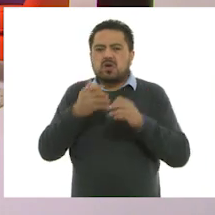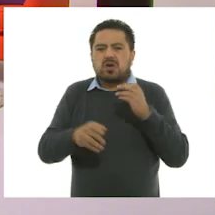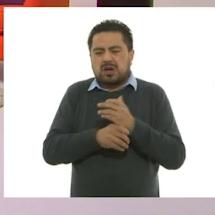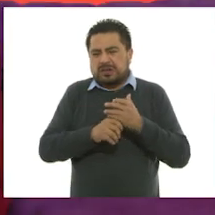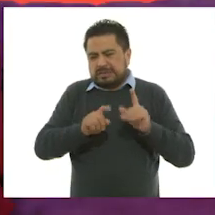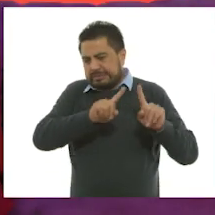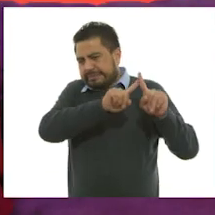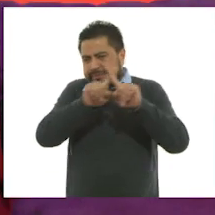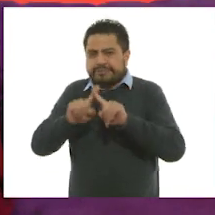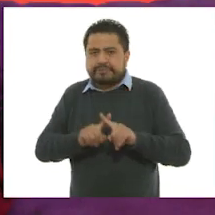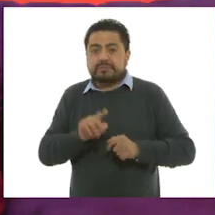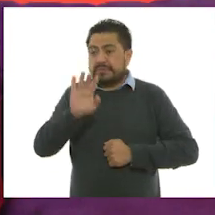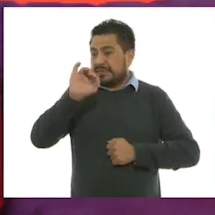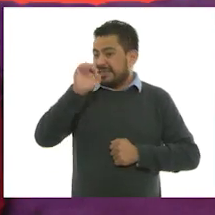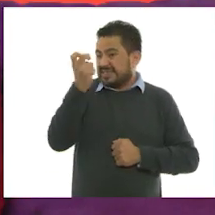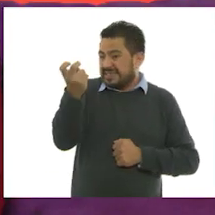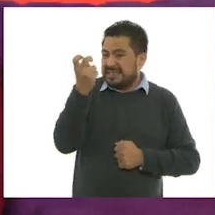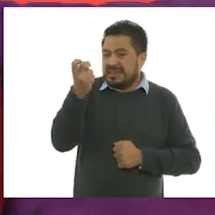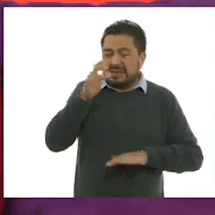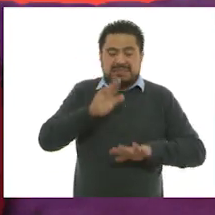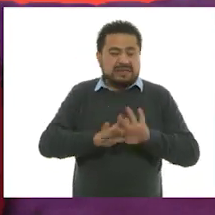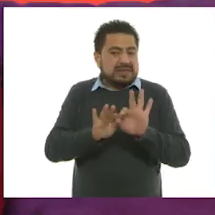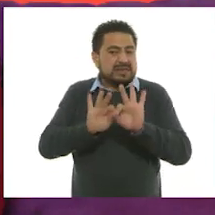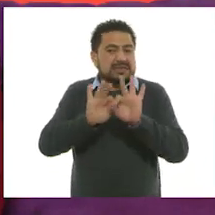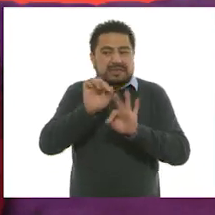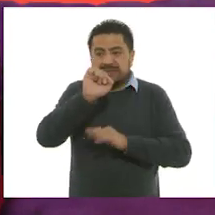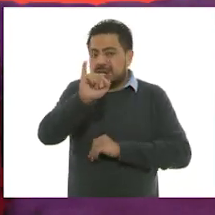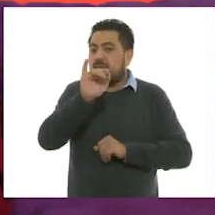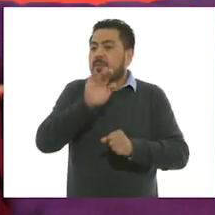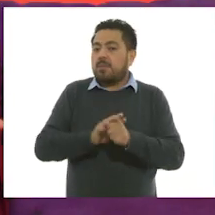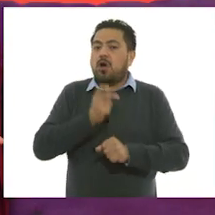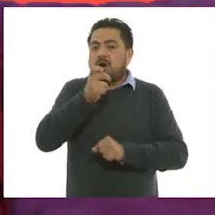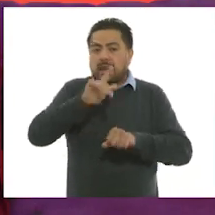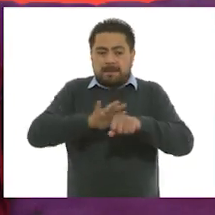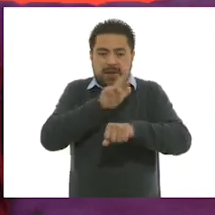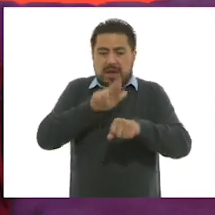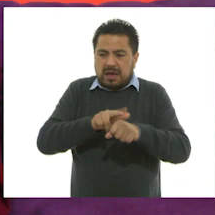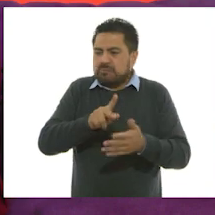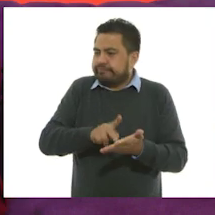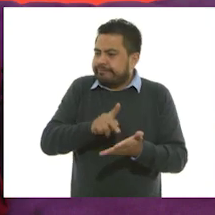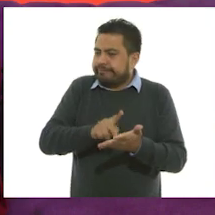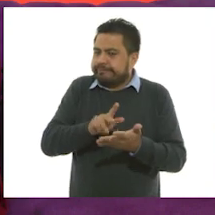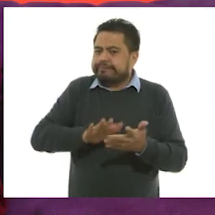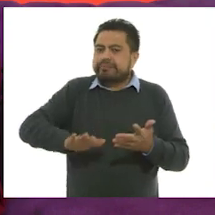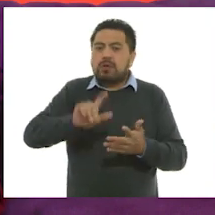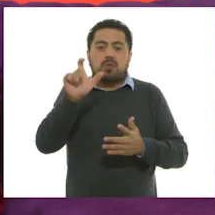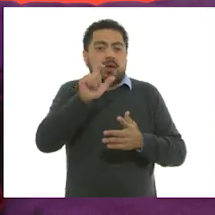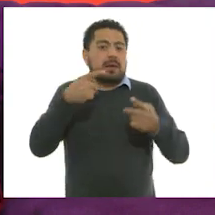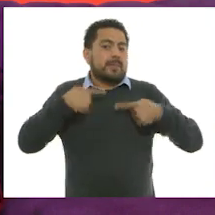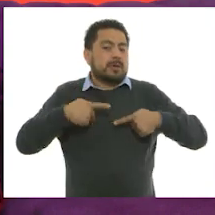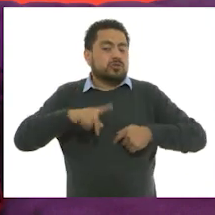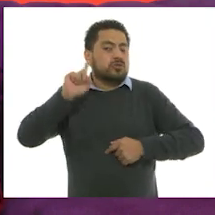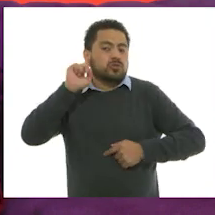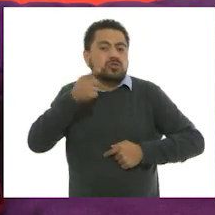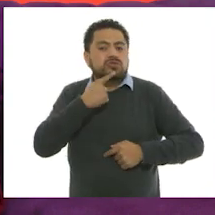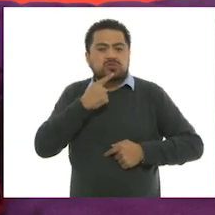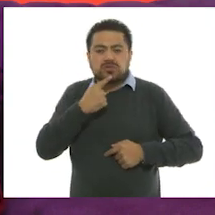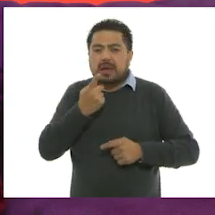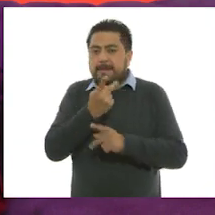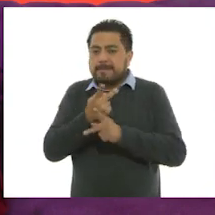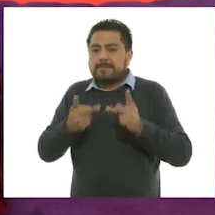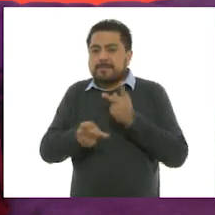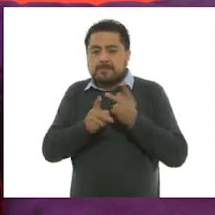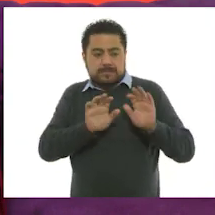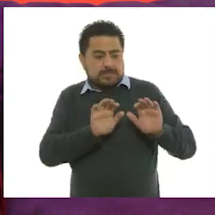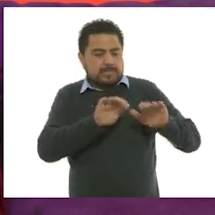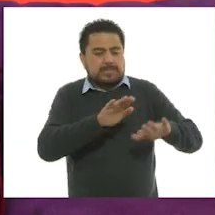otras. Eso es muy cierto. Por eso es que en la mayoría de las ocasiones, cuando las personas sordas llegan a preparatoria,